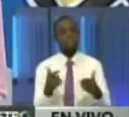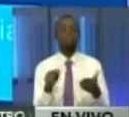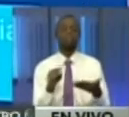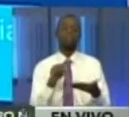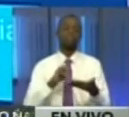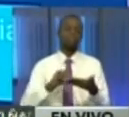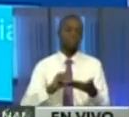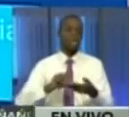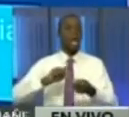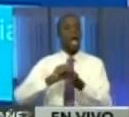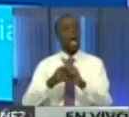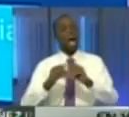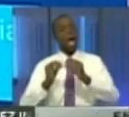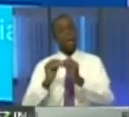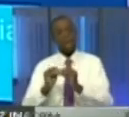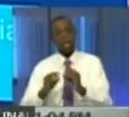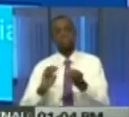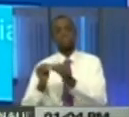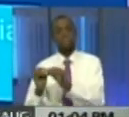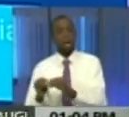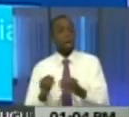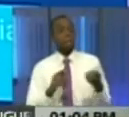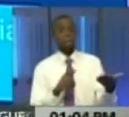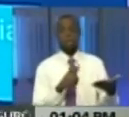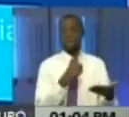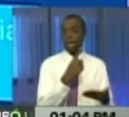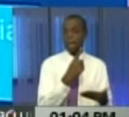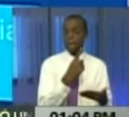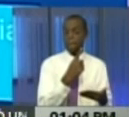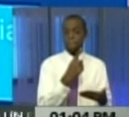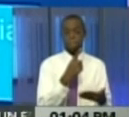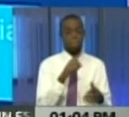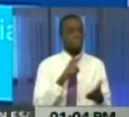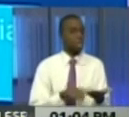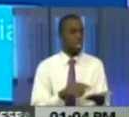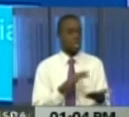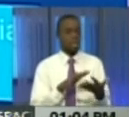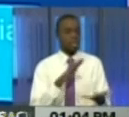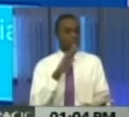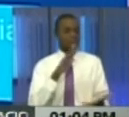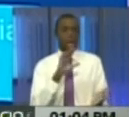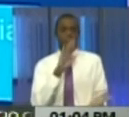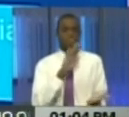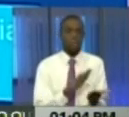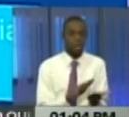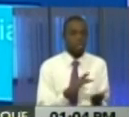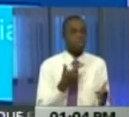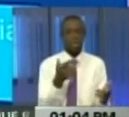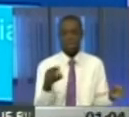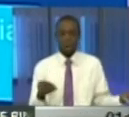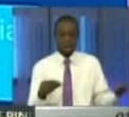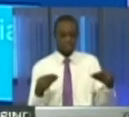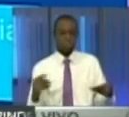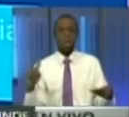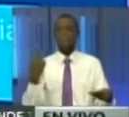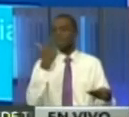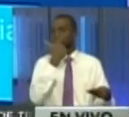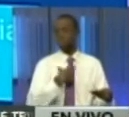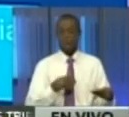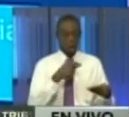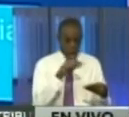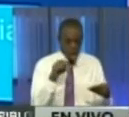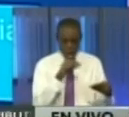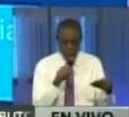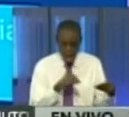ese momento ya no se había alcanzado las firmas requeridas porque se habían encontrado en las famosas firmas planas, las huellas que no